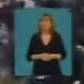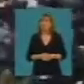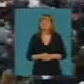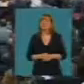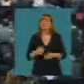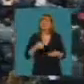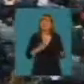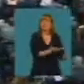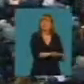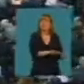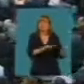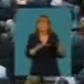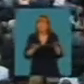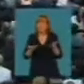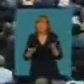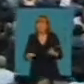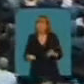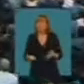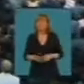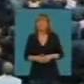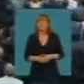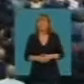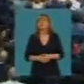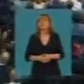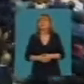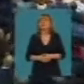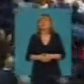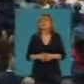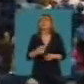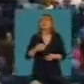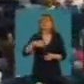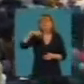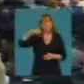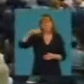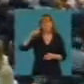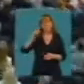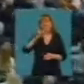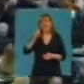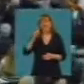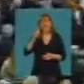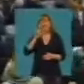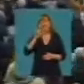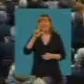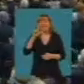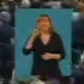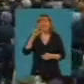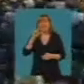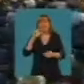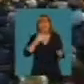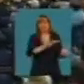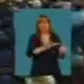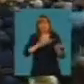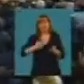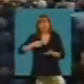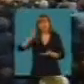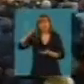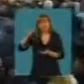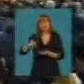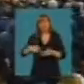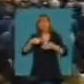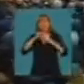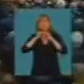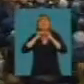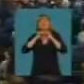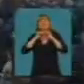Invitamos a continuación al señor doctor Oscar Isidro Parrilli a realizar la jura como secretario general de